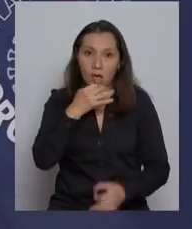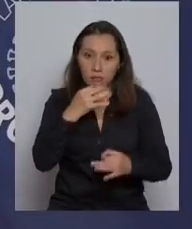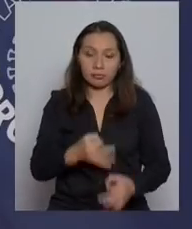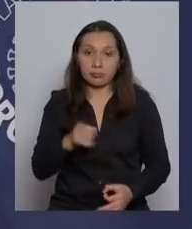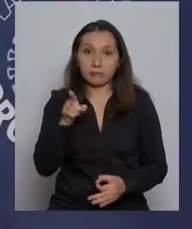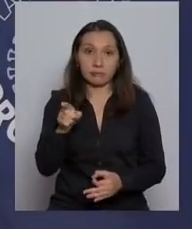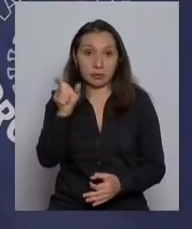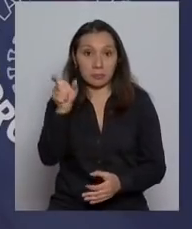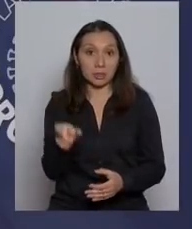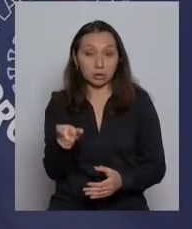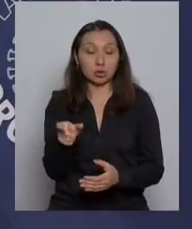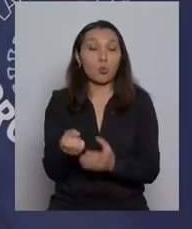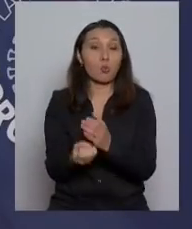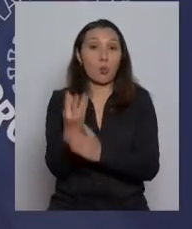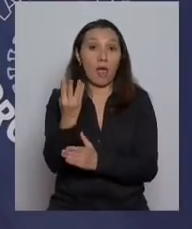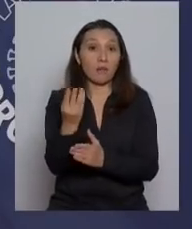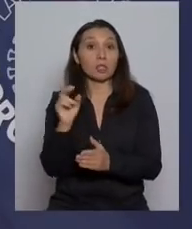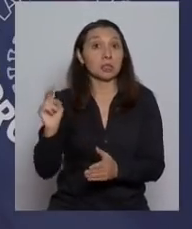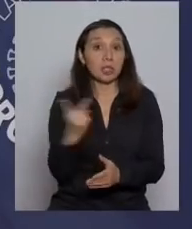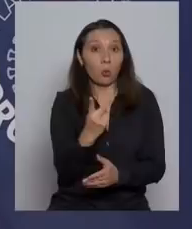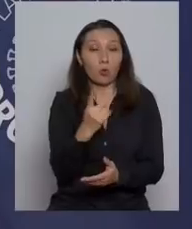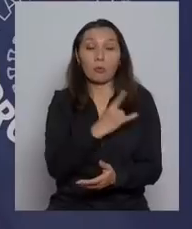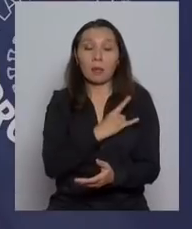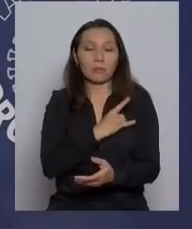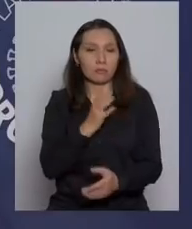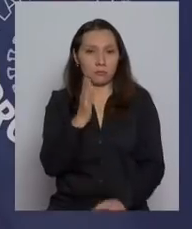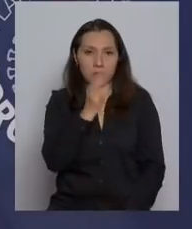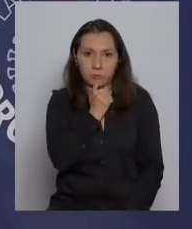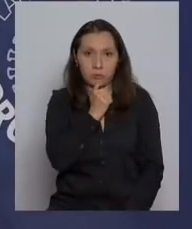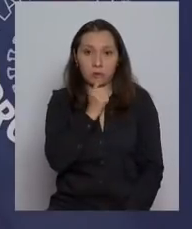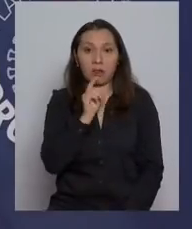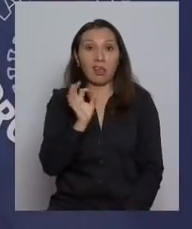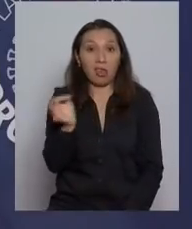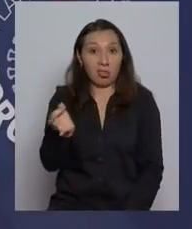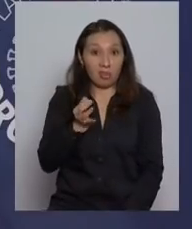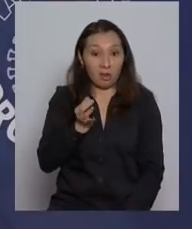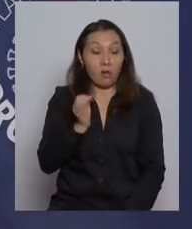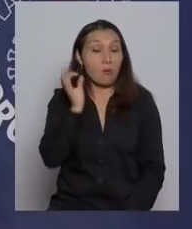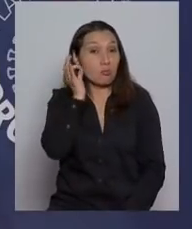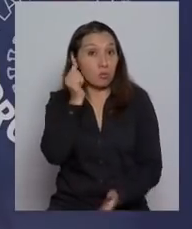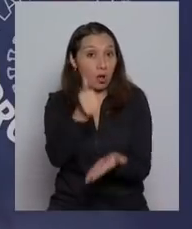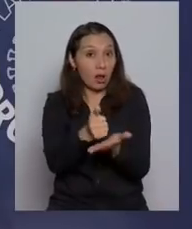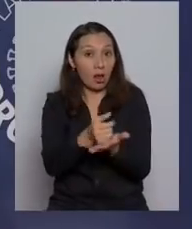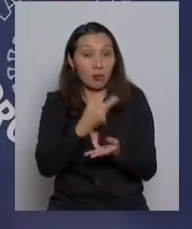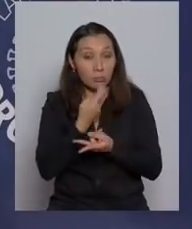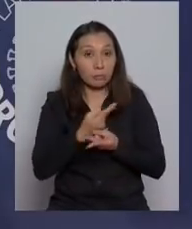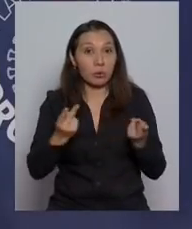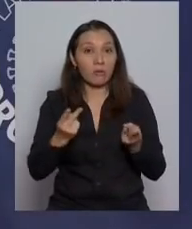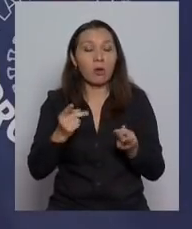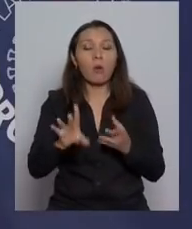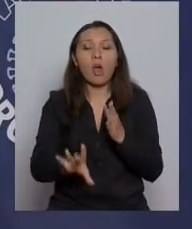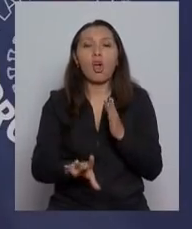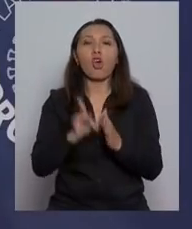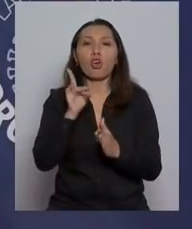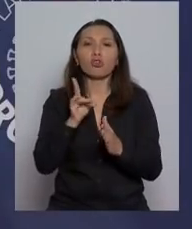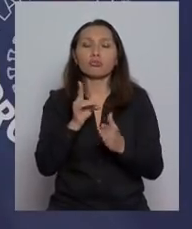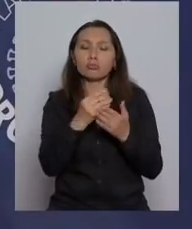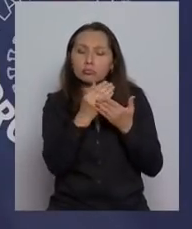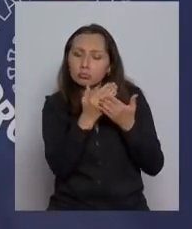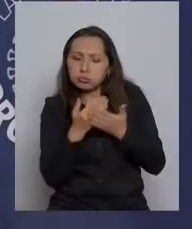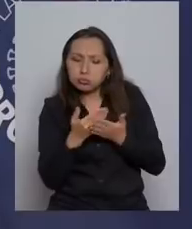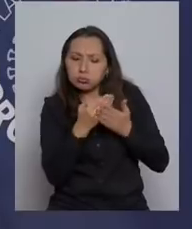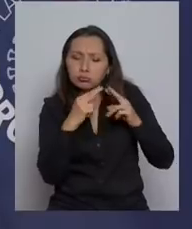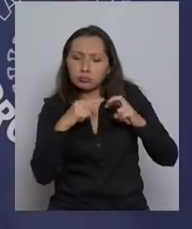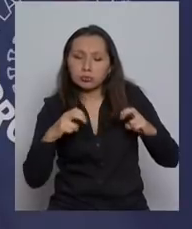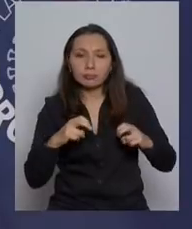caso nuevo en la comuna de Maipú, y el caso al que ella se refiere fue diagnosticado, fue